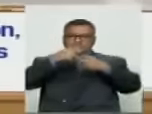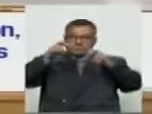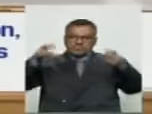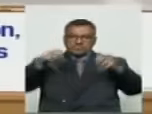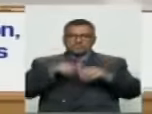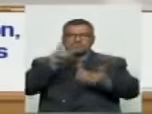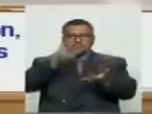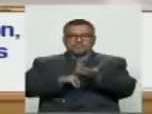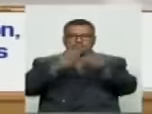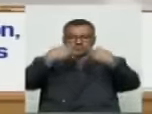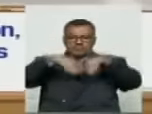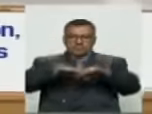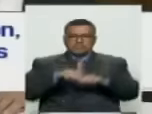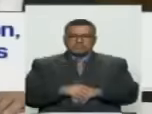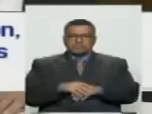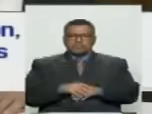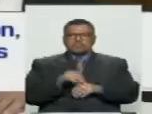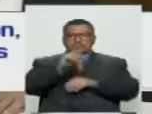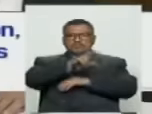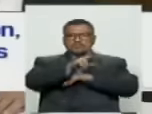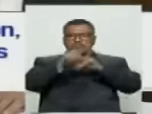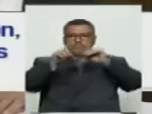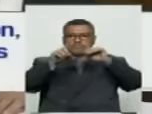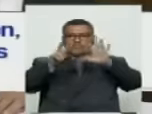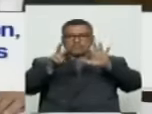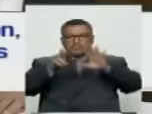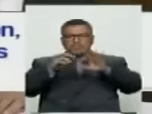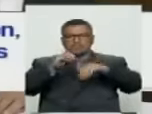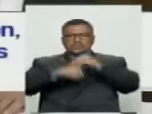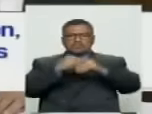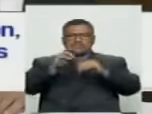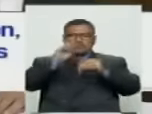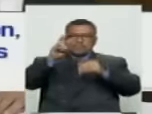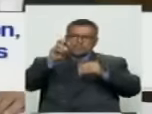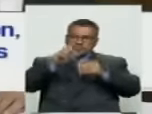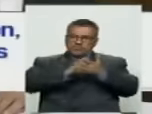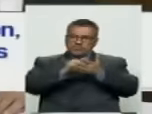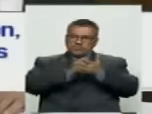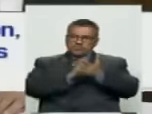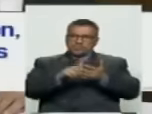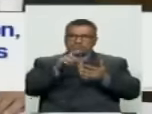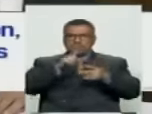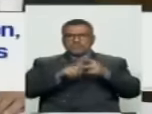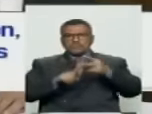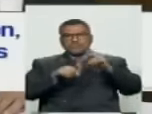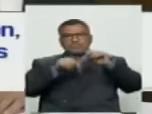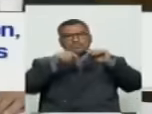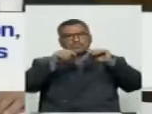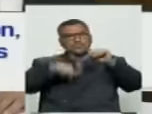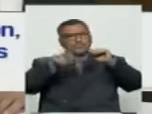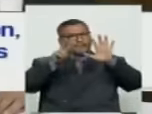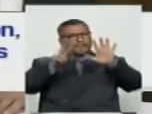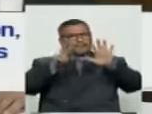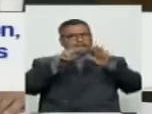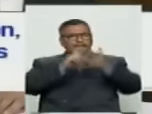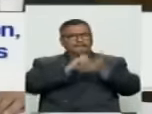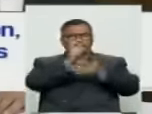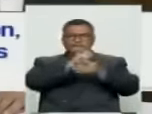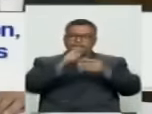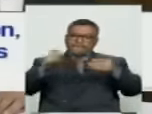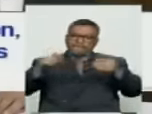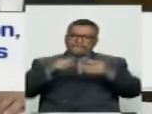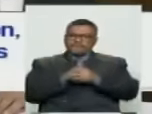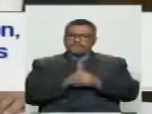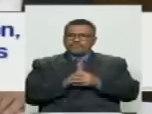epígrafe. Aprobado. Siguiente. 37. Se sugiere aprobar un nuevo artículo, el cual será el artículo 17, que han redactado en